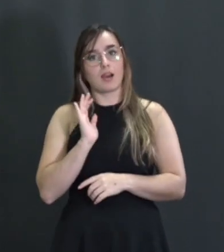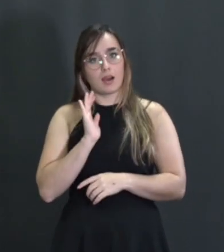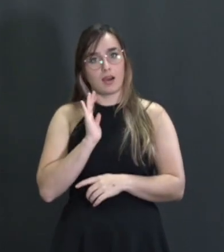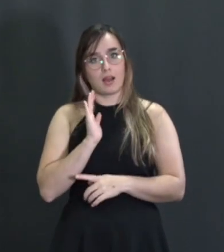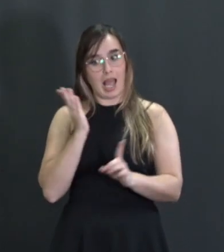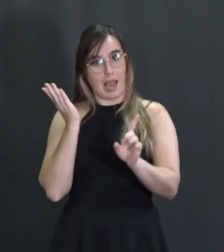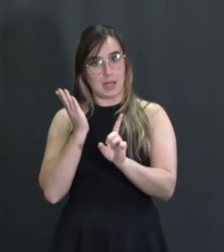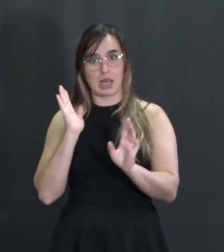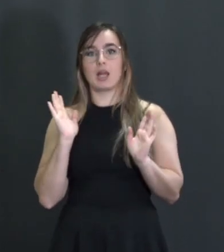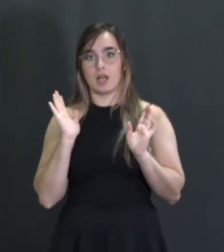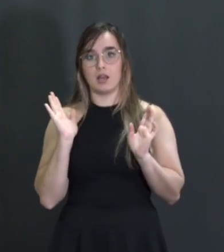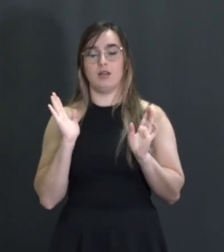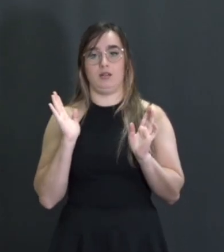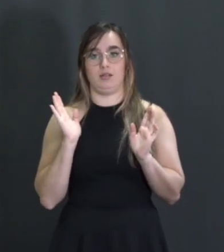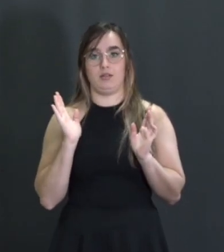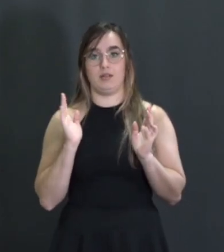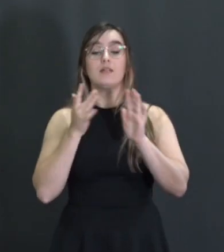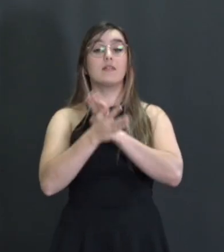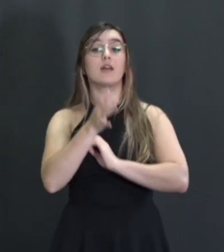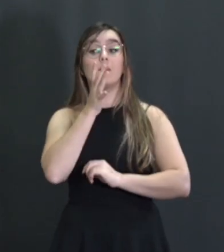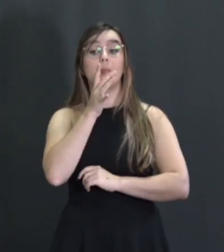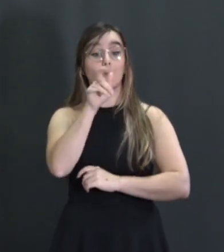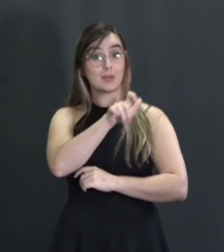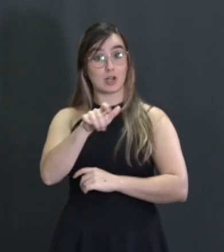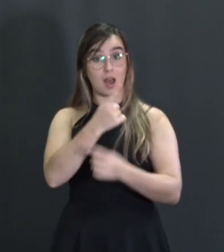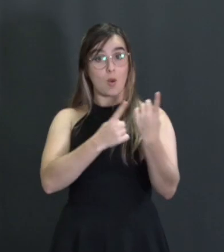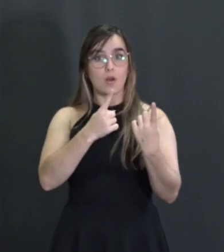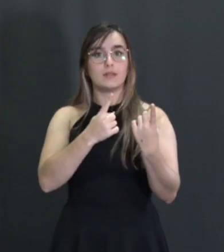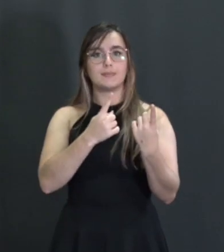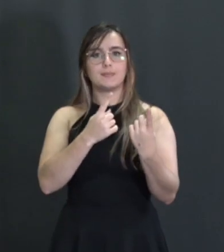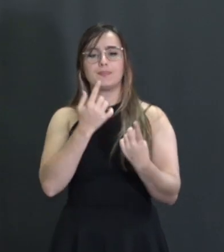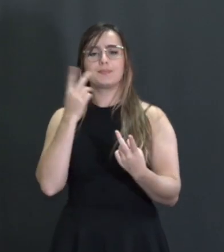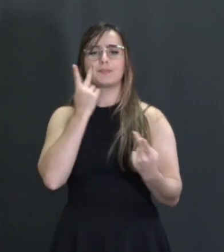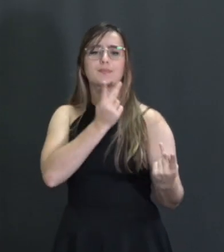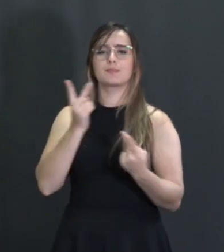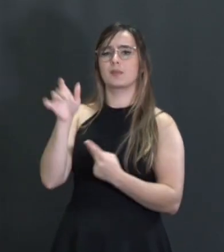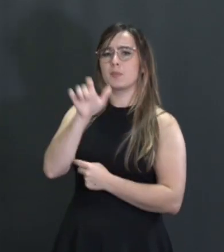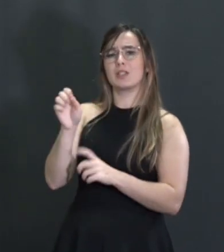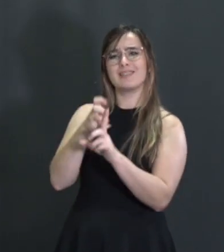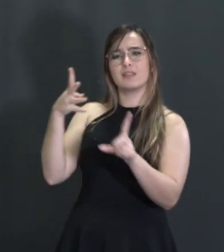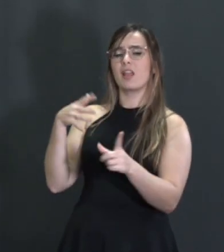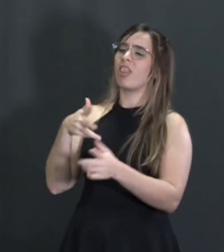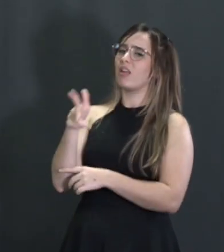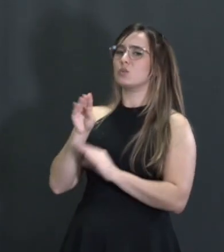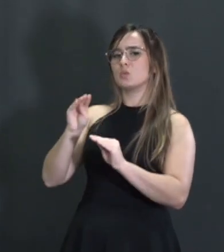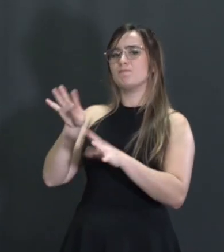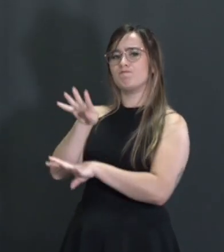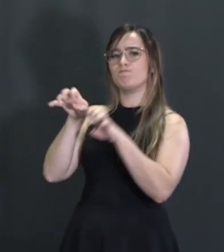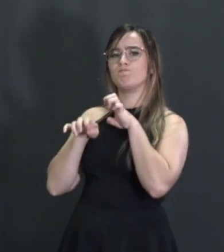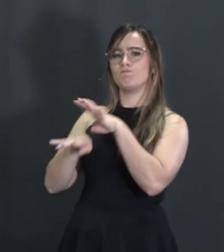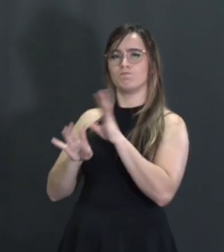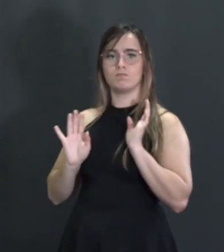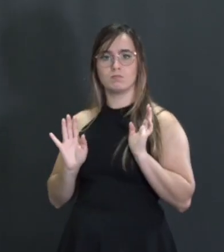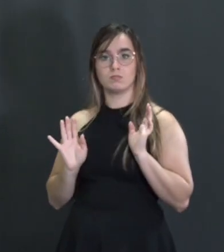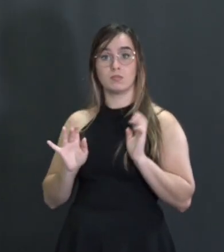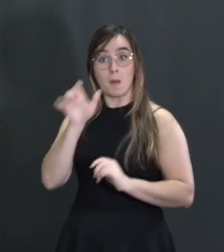amenazada. O sea, hay gente que cuestiona los derechos de personas LGTBI. Hay gente que